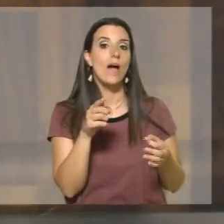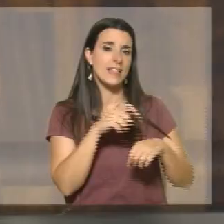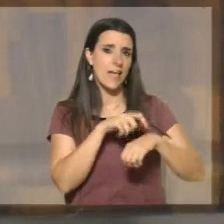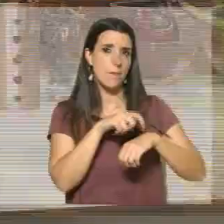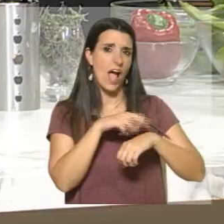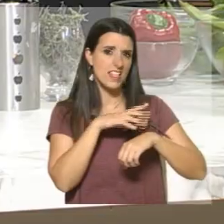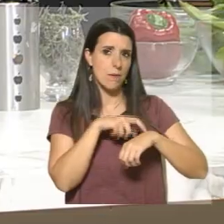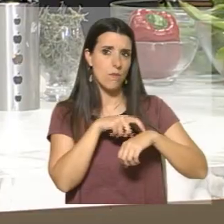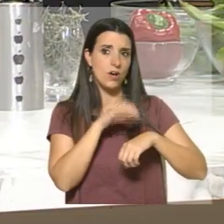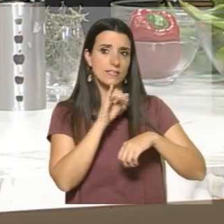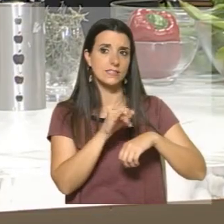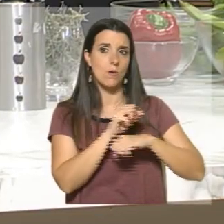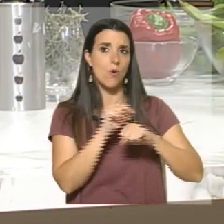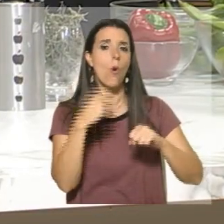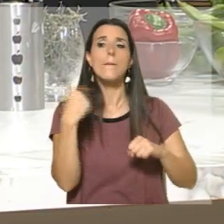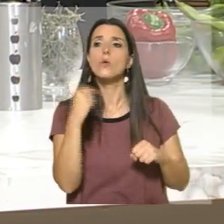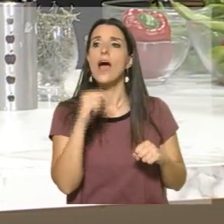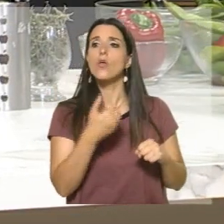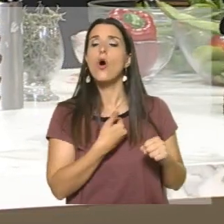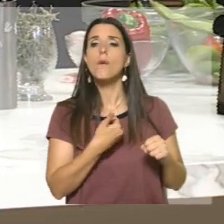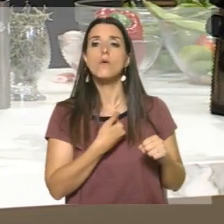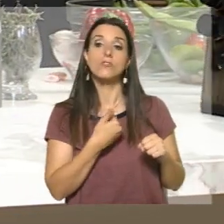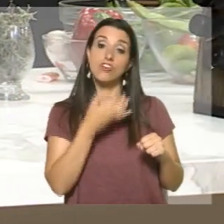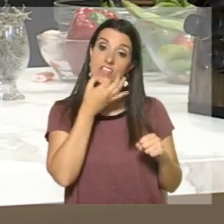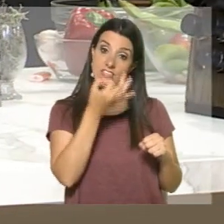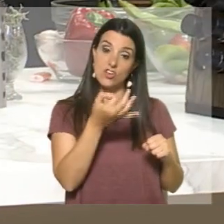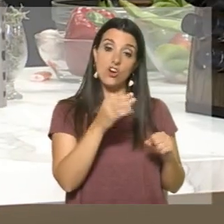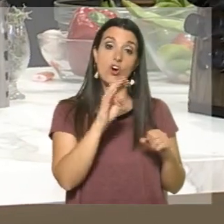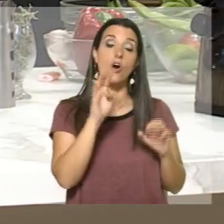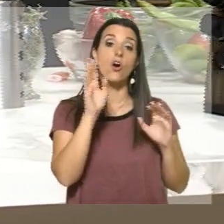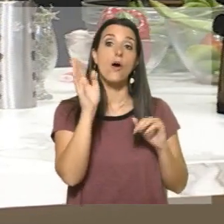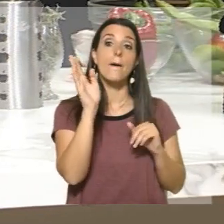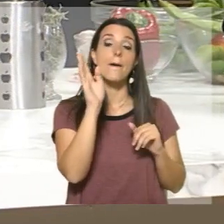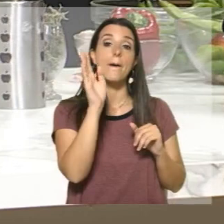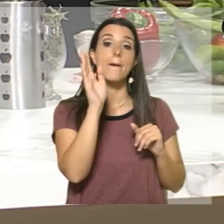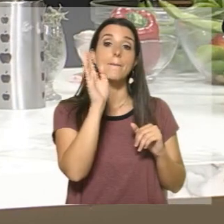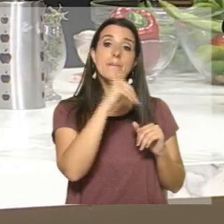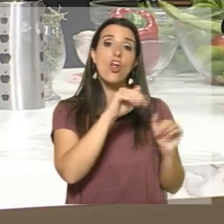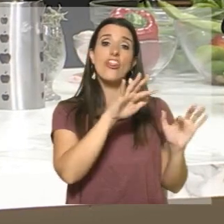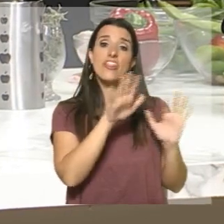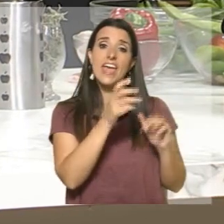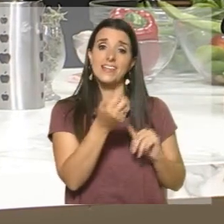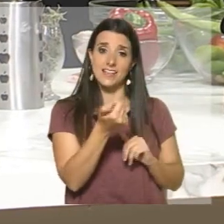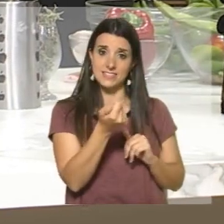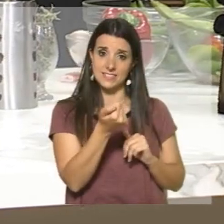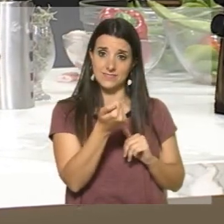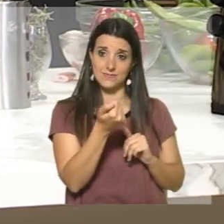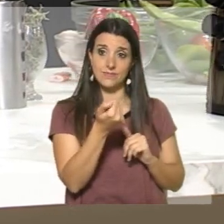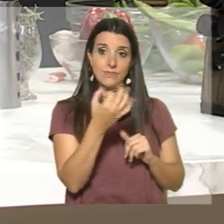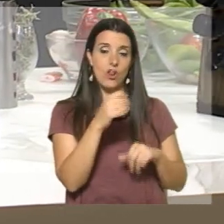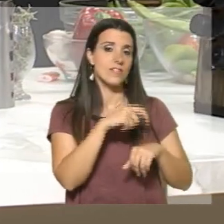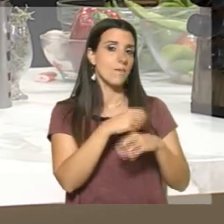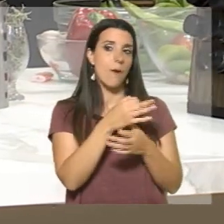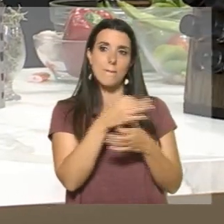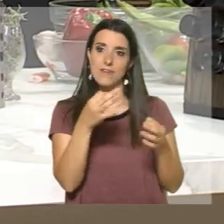Estamos fraguando hasta la locura. Con la fuerte. Muy bien. Ah, puedes poner un poquito más de puré. Estamos con tiempo, ¿no? A fuego lento. ¿Cómo? ¿Estamos apurados? Yo te digo que son y 47. Para que tú te manejes los tiempos. Me manejo